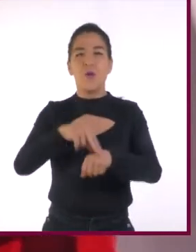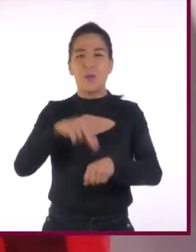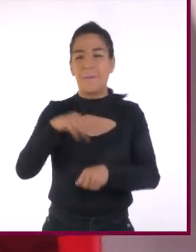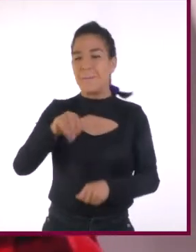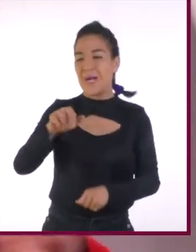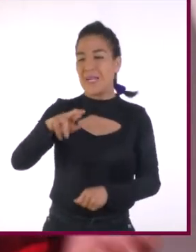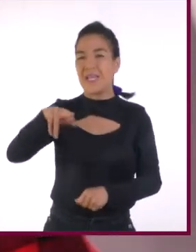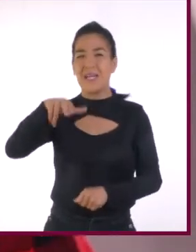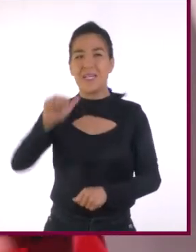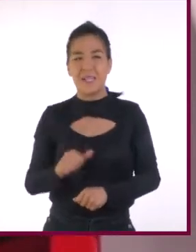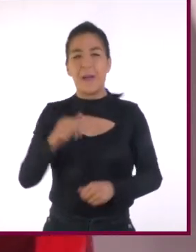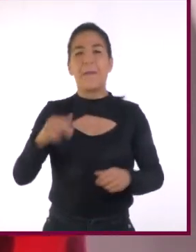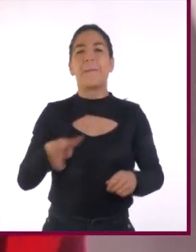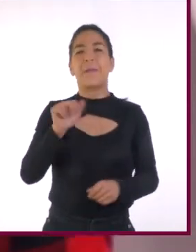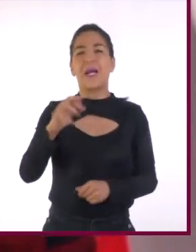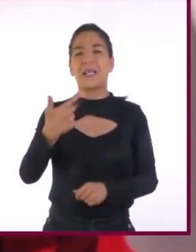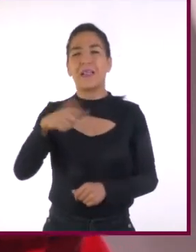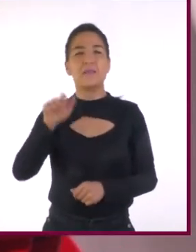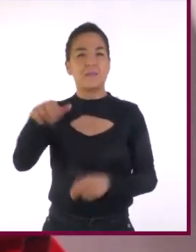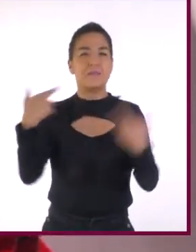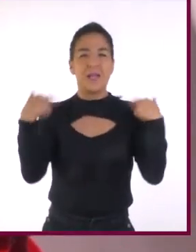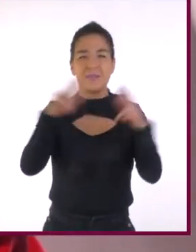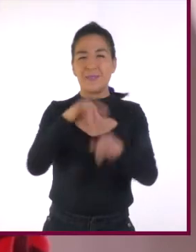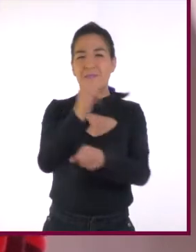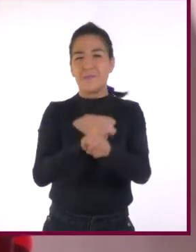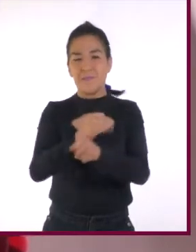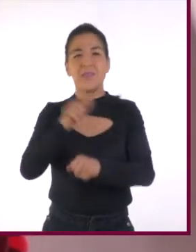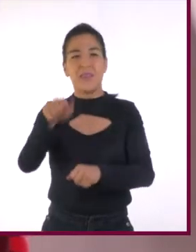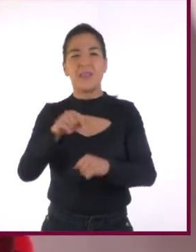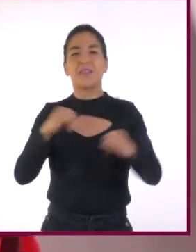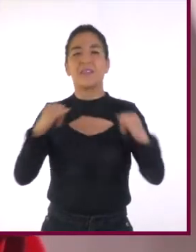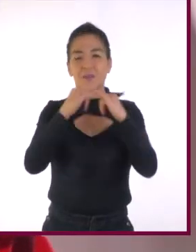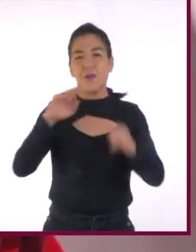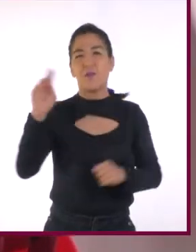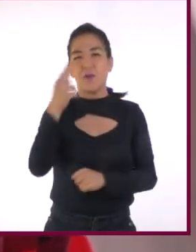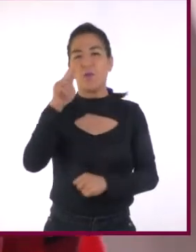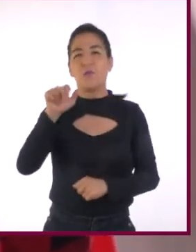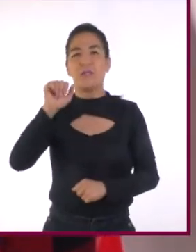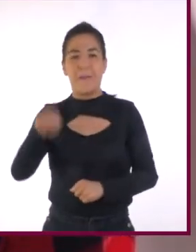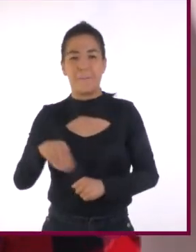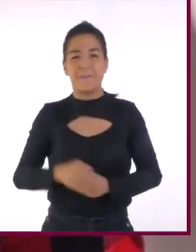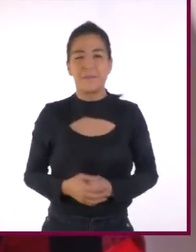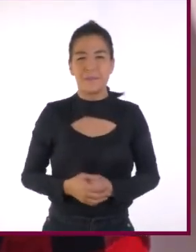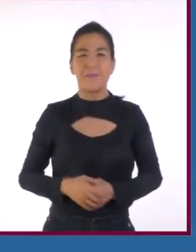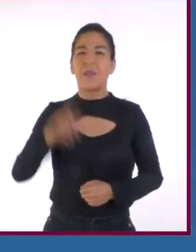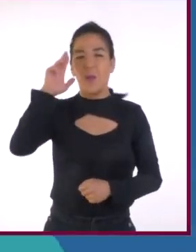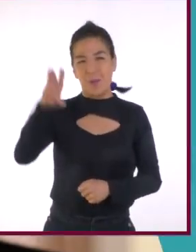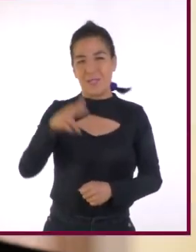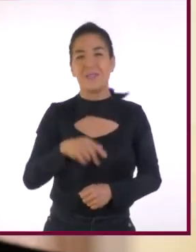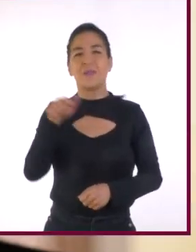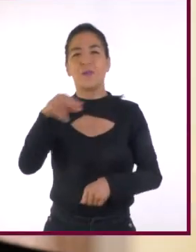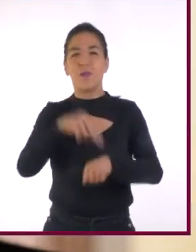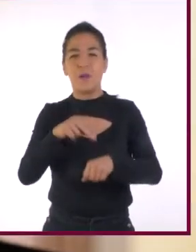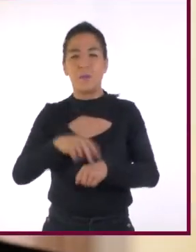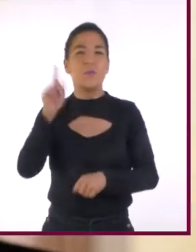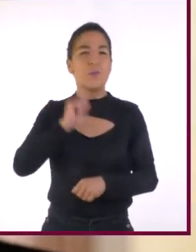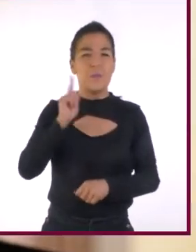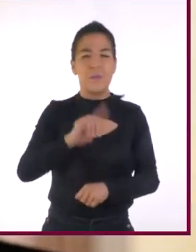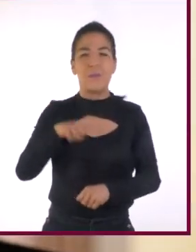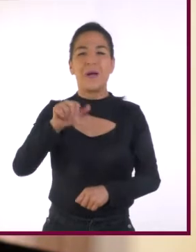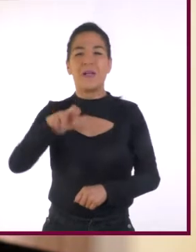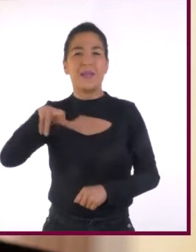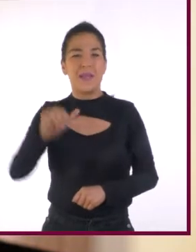acompaña la doctora Mariana Vargas, profesora e investigadora del Instituto de Física de la UNAM. Hola, ¿qué tal? Estamos con la